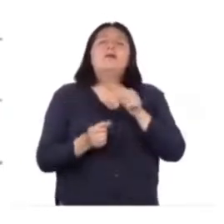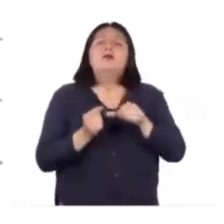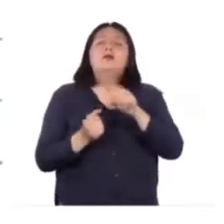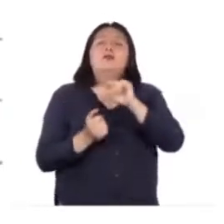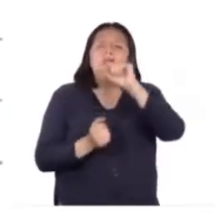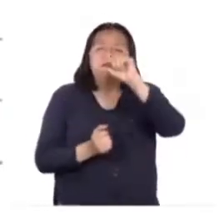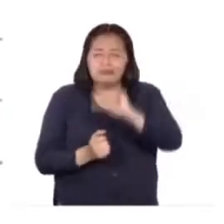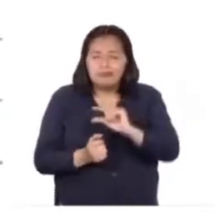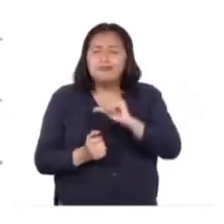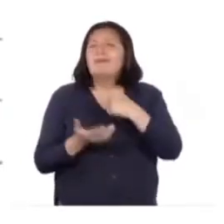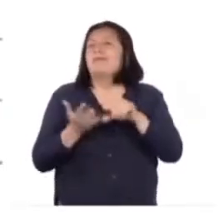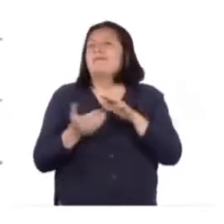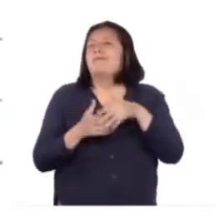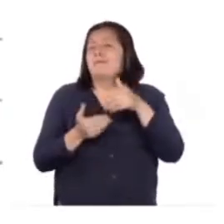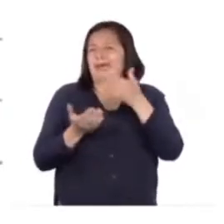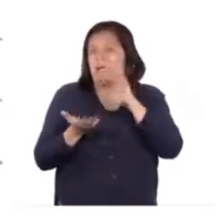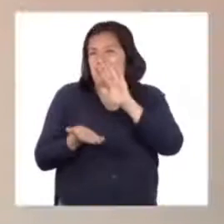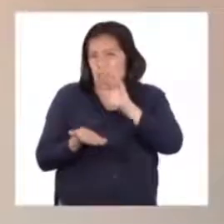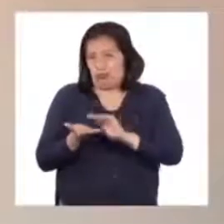frecuencia de estudiantes.